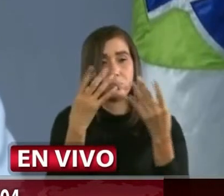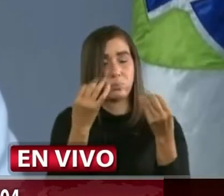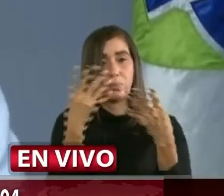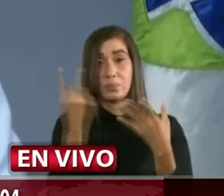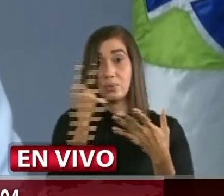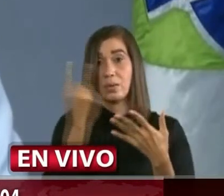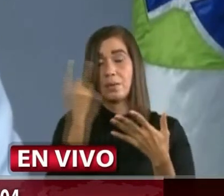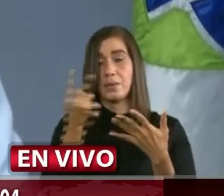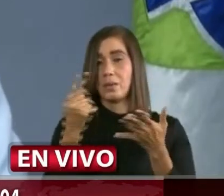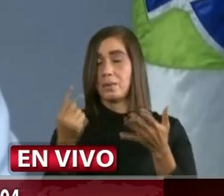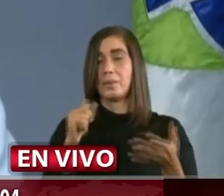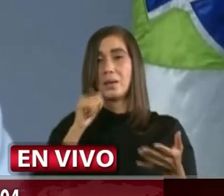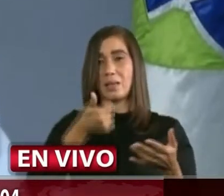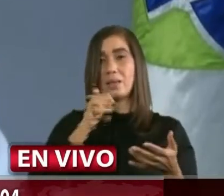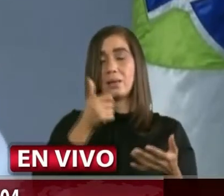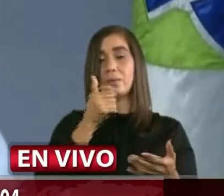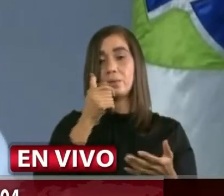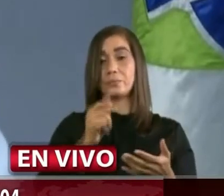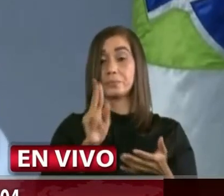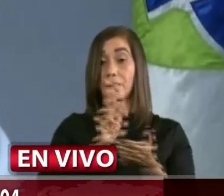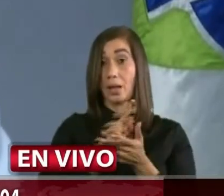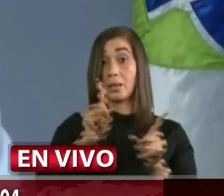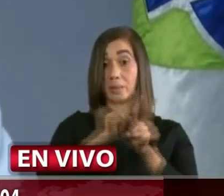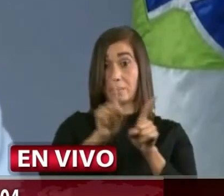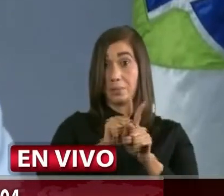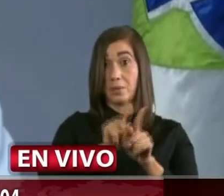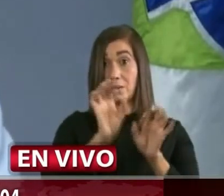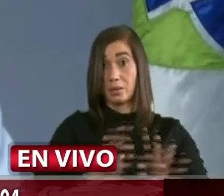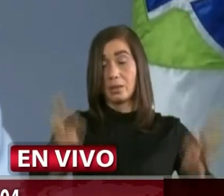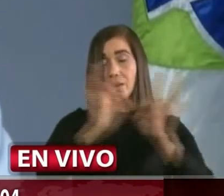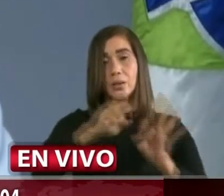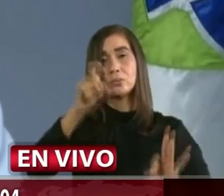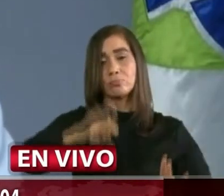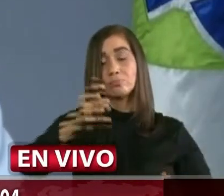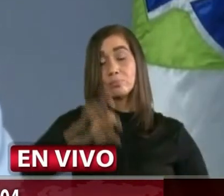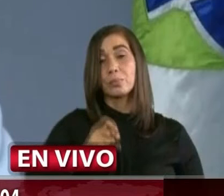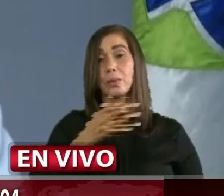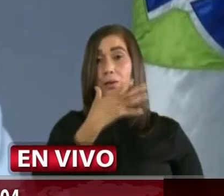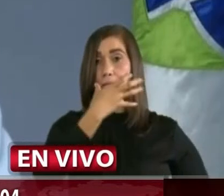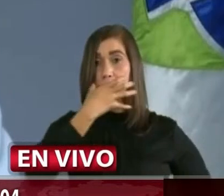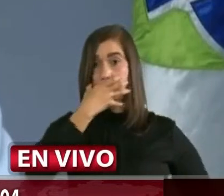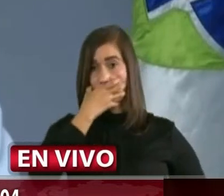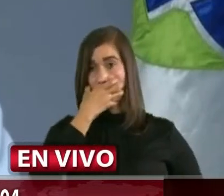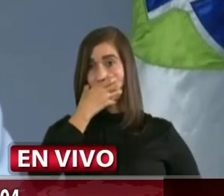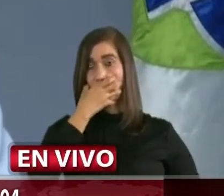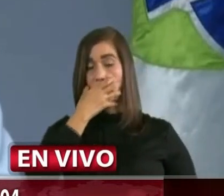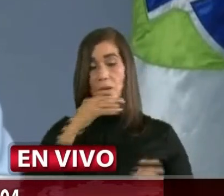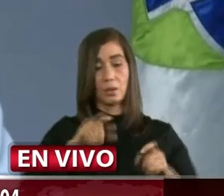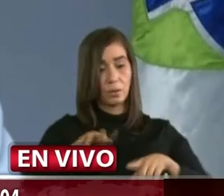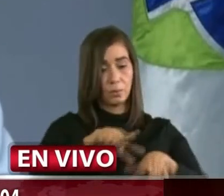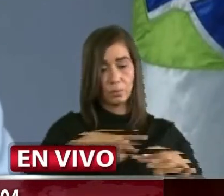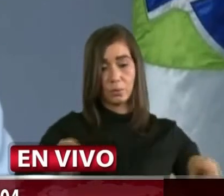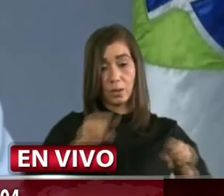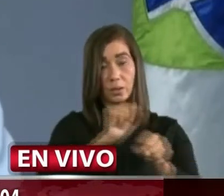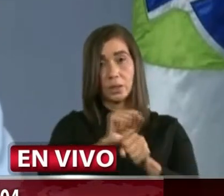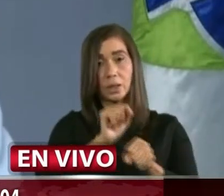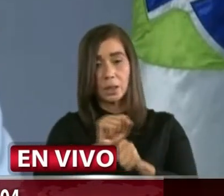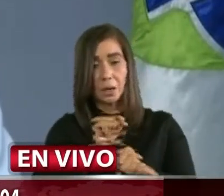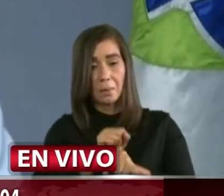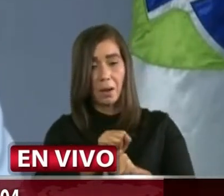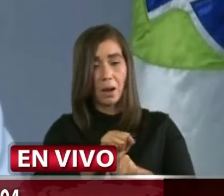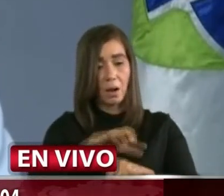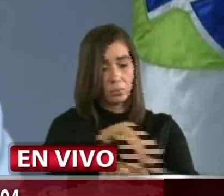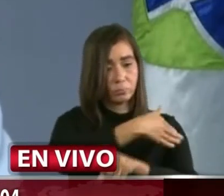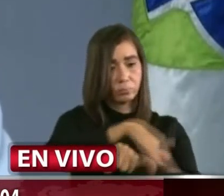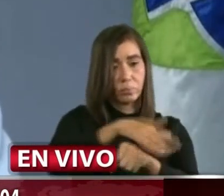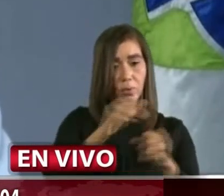abundante, el uso obligatorio de la mascarilla en los espacios de trabajo laborales,